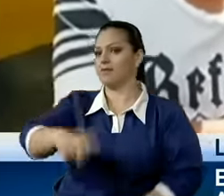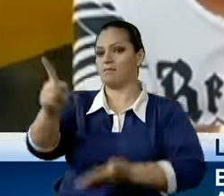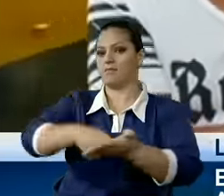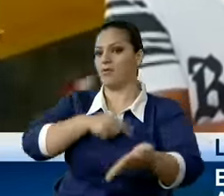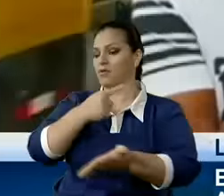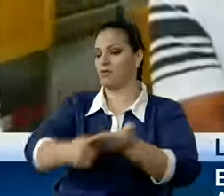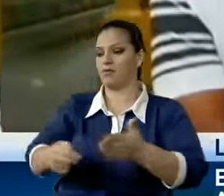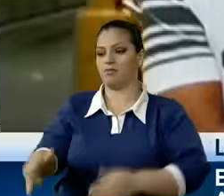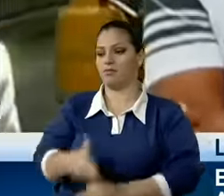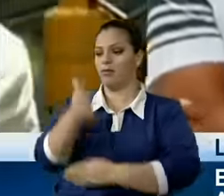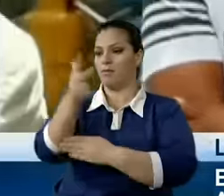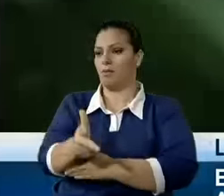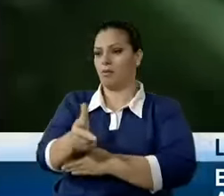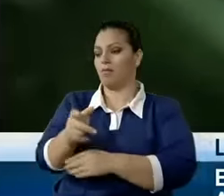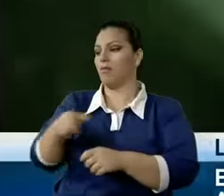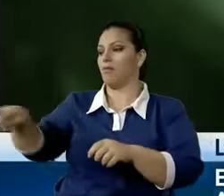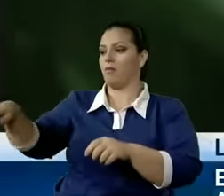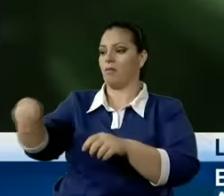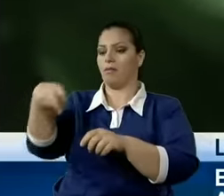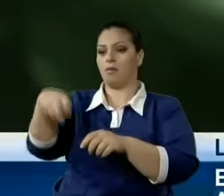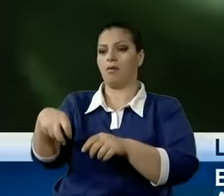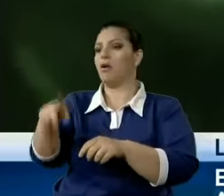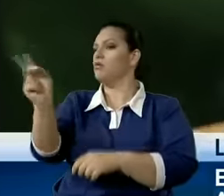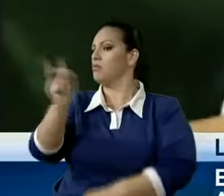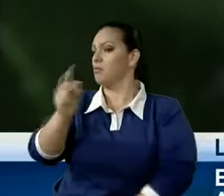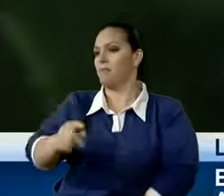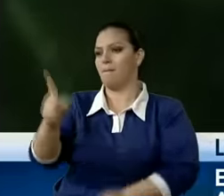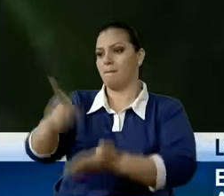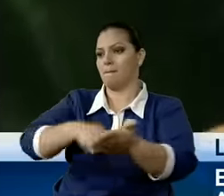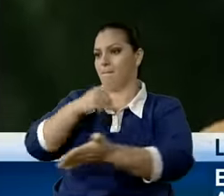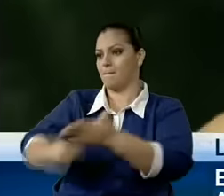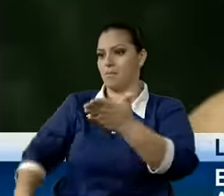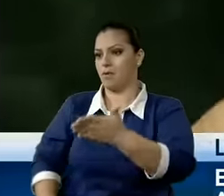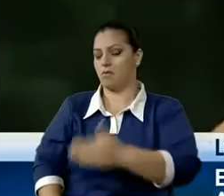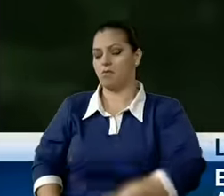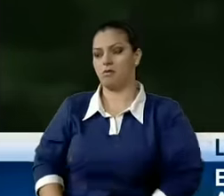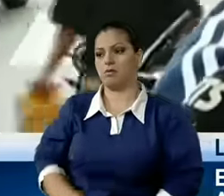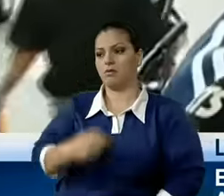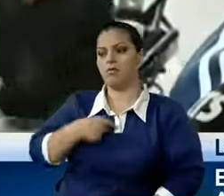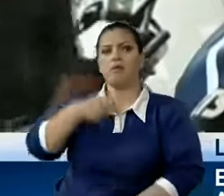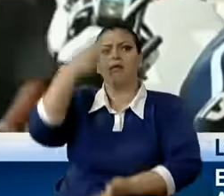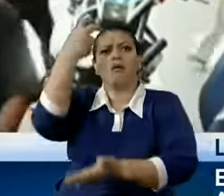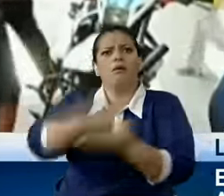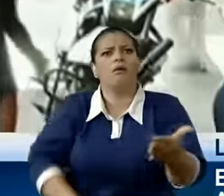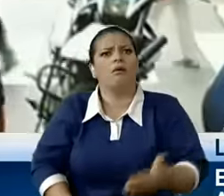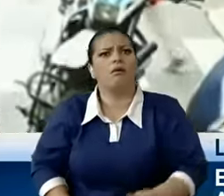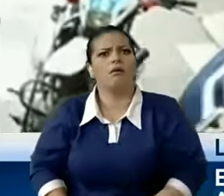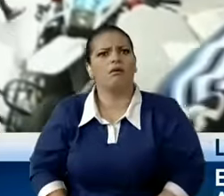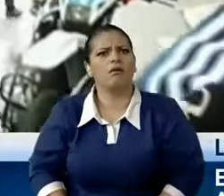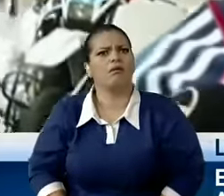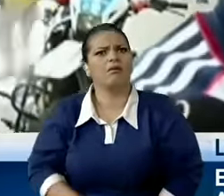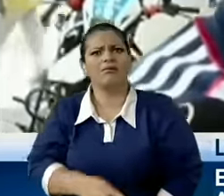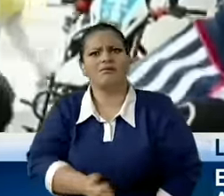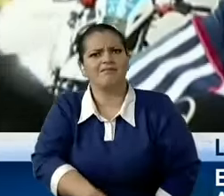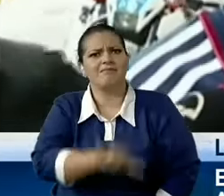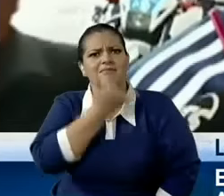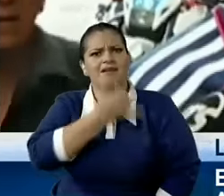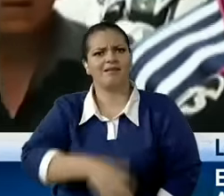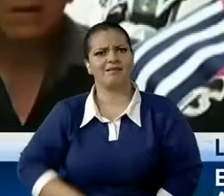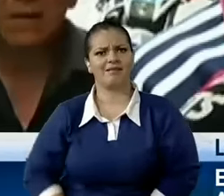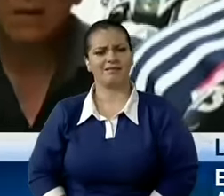rodando, yo no he tomado ningún pasajero. Y esta citación que me la hacen por faltamiento de palabra y se la hacen al vehículo. No entiendo si el vehículo le faltó de palabra